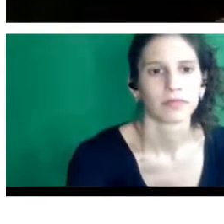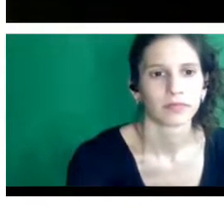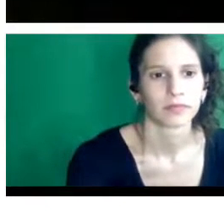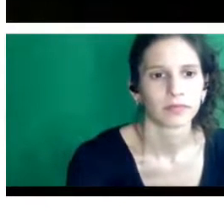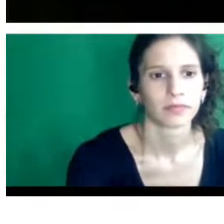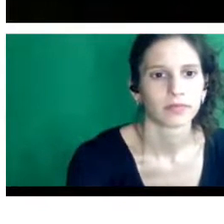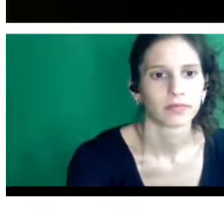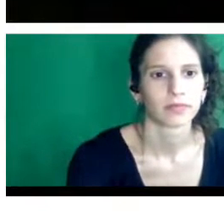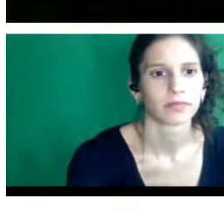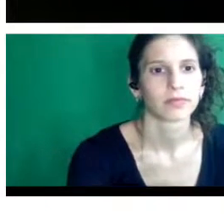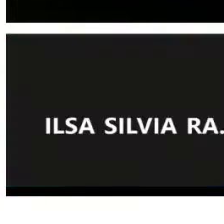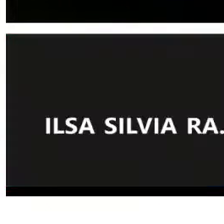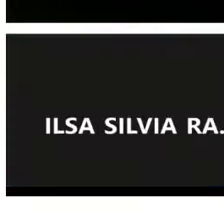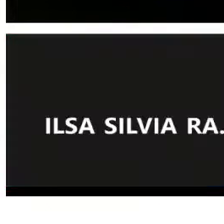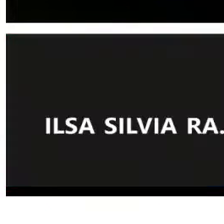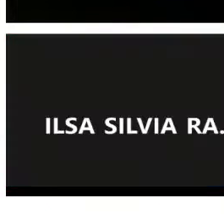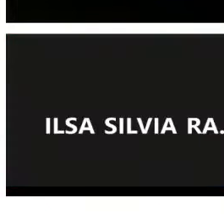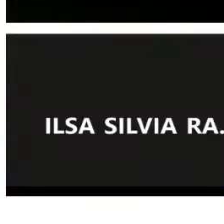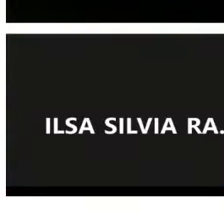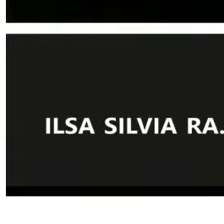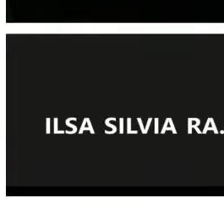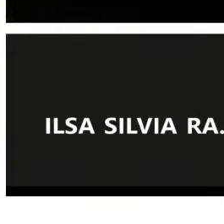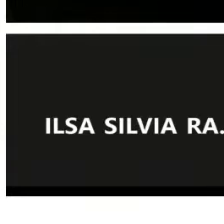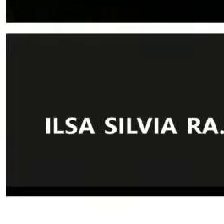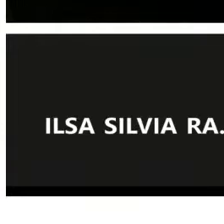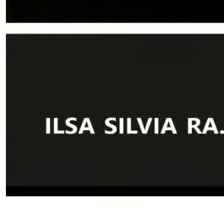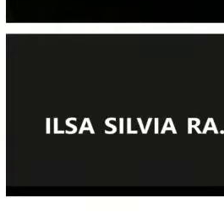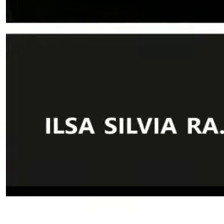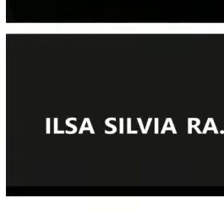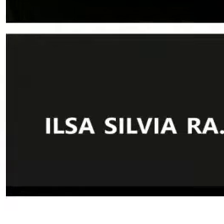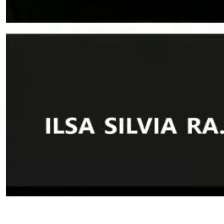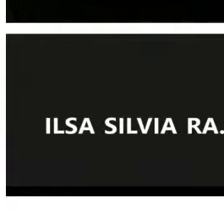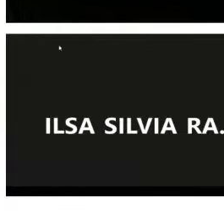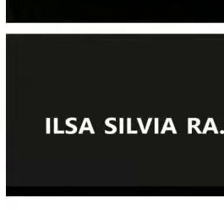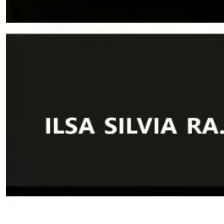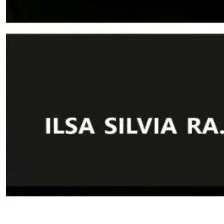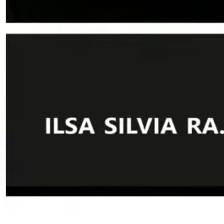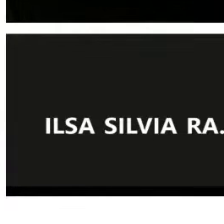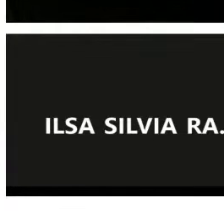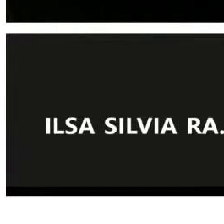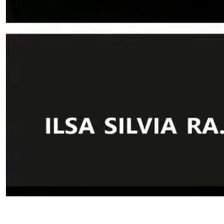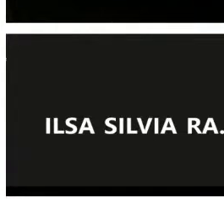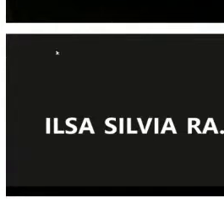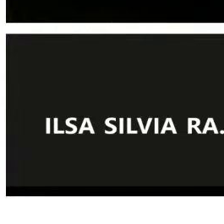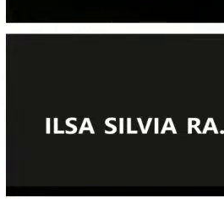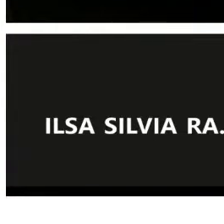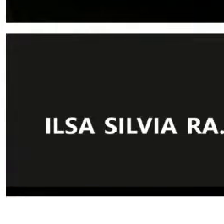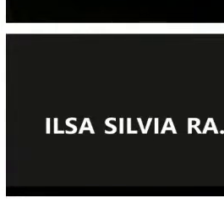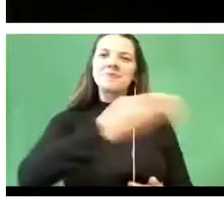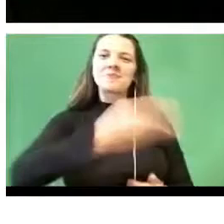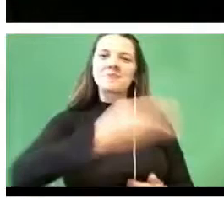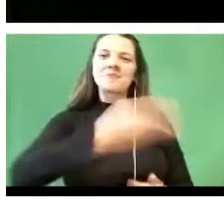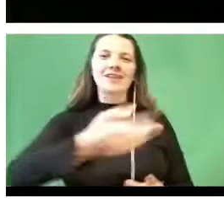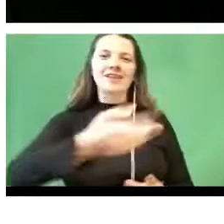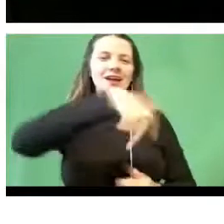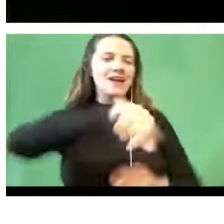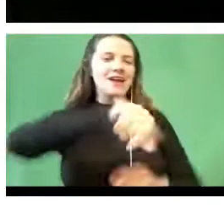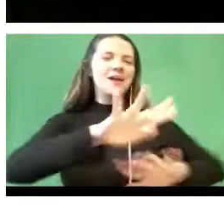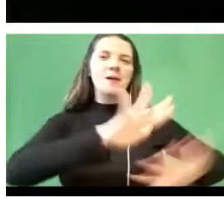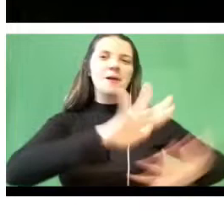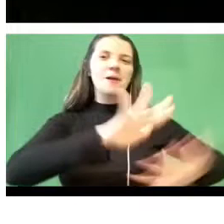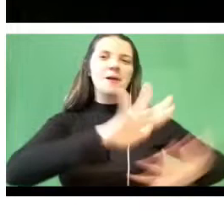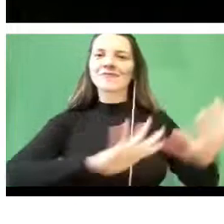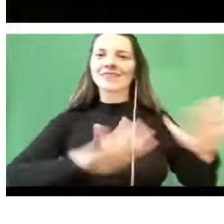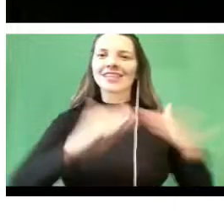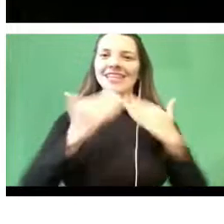Muchas gracias a todos. Un saludo especial y agradecimiento a los organizadores por la invitación. Quisiera saber